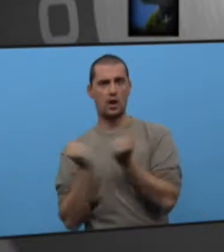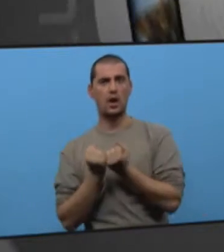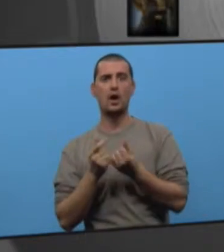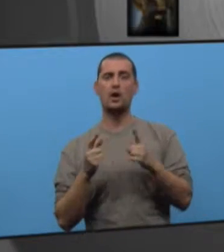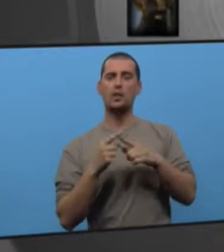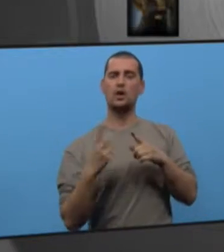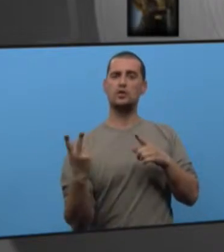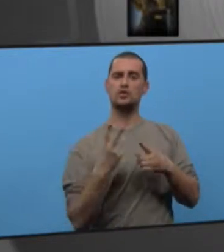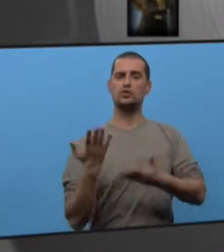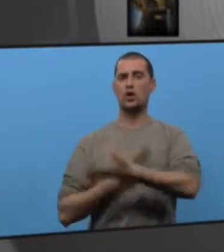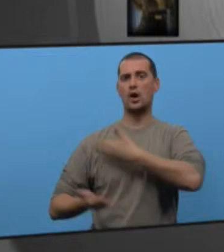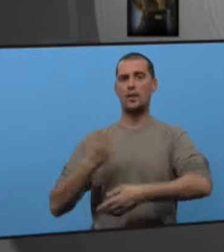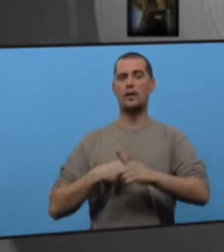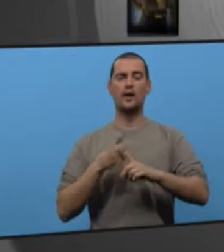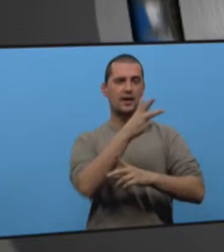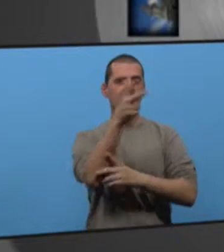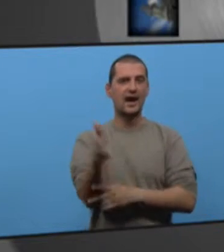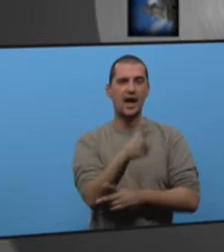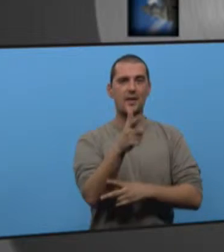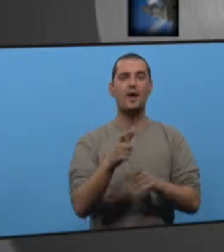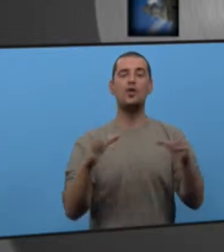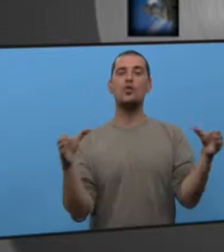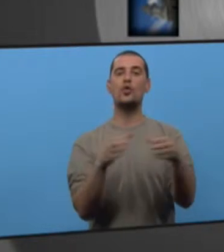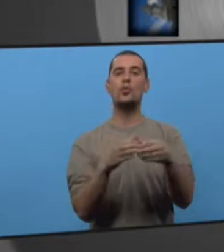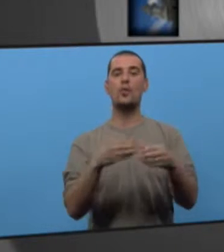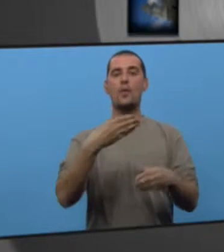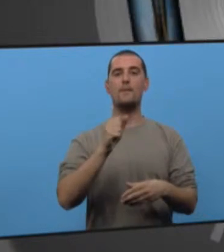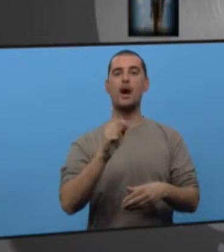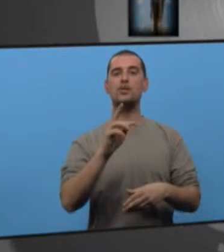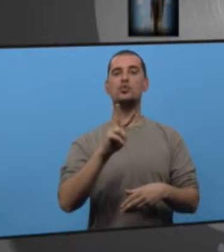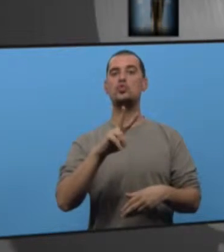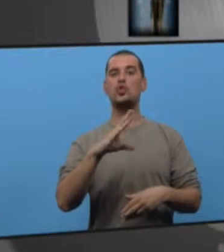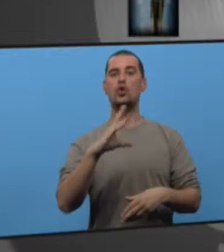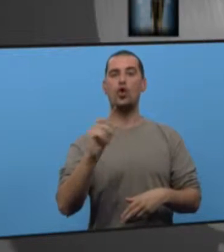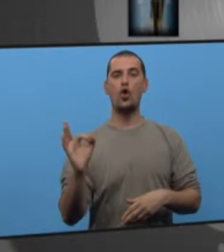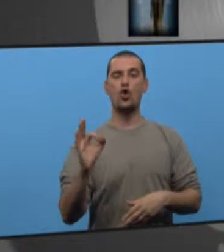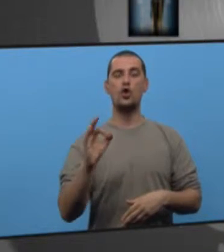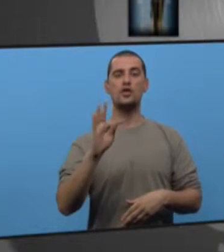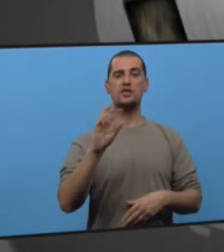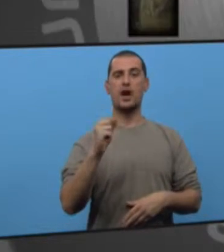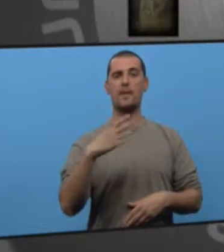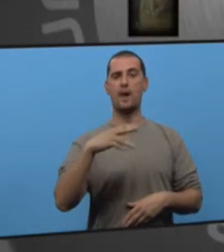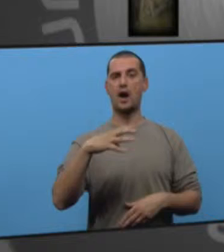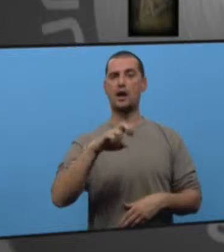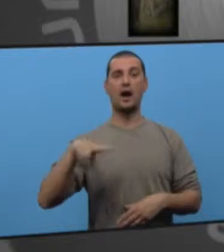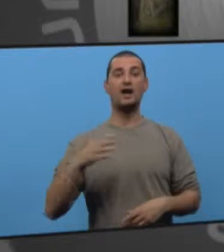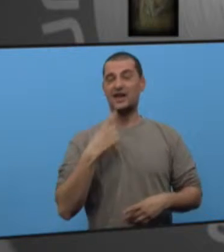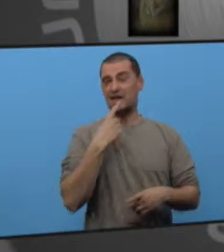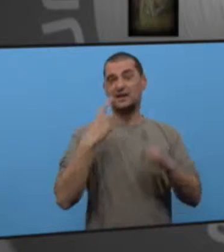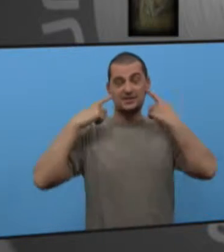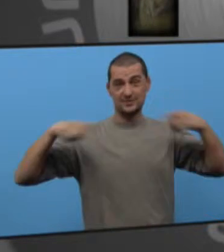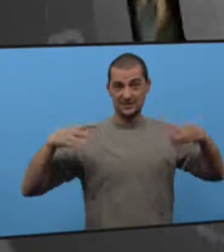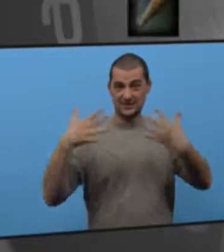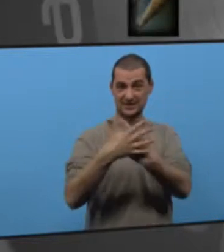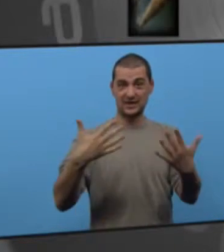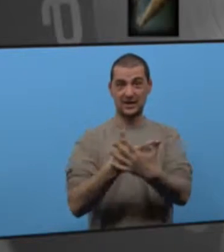grupo caboverdiano Batuco Tabanca para a súa promoción a través dun experimento de música fusión. Trátase de mesturar os sons